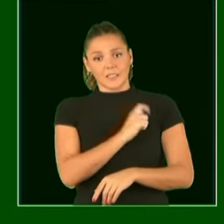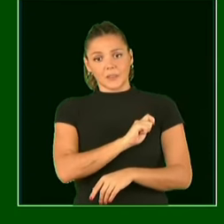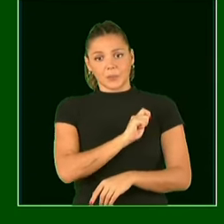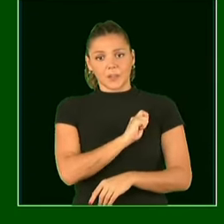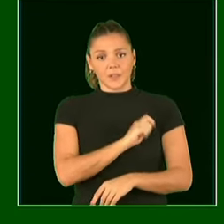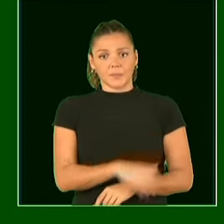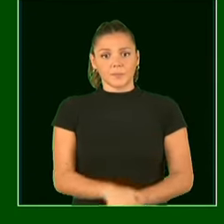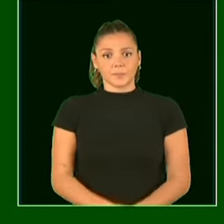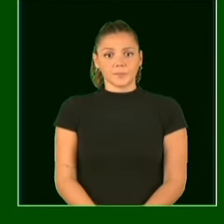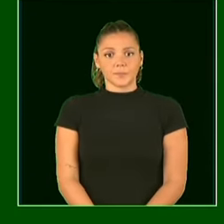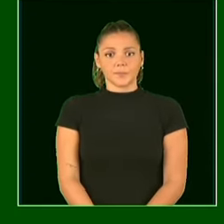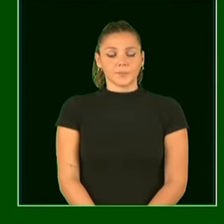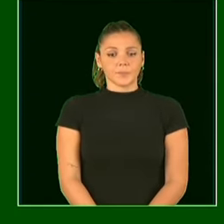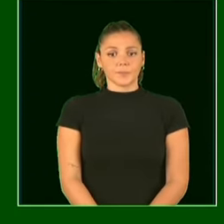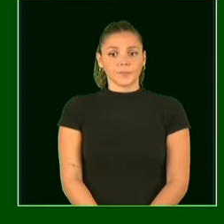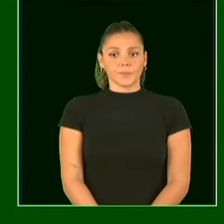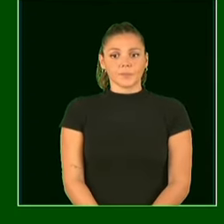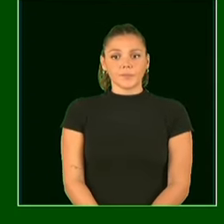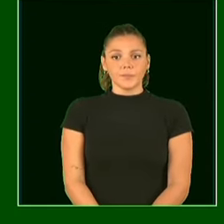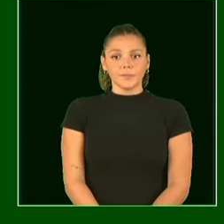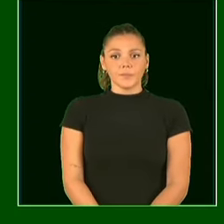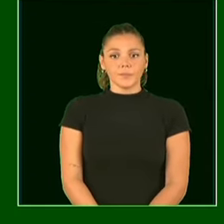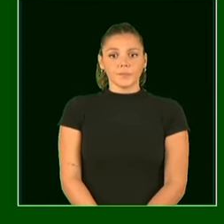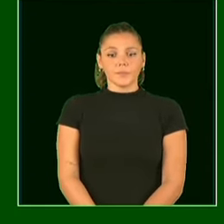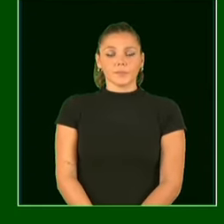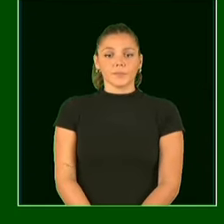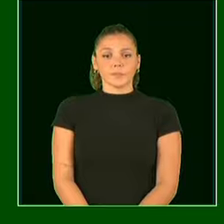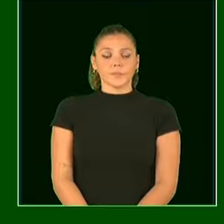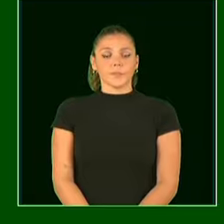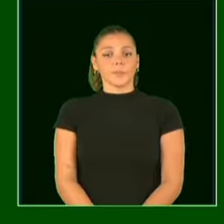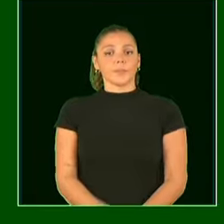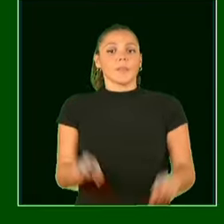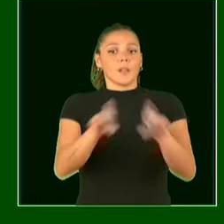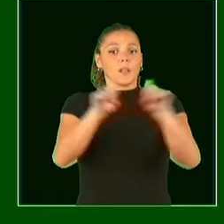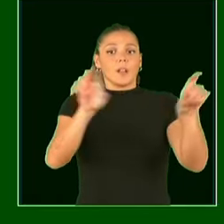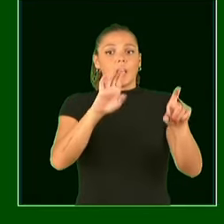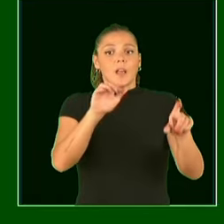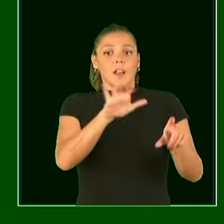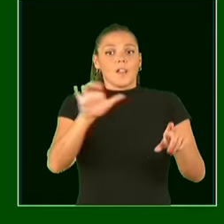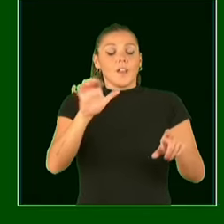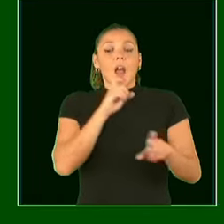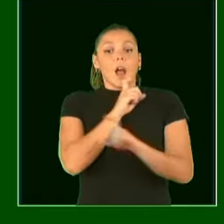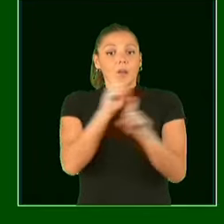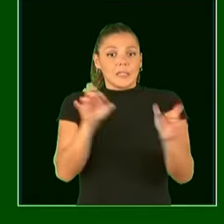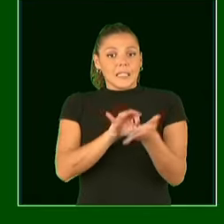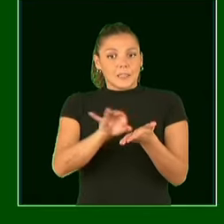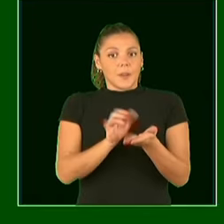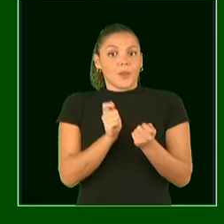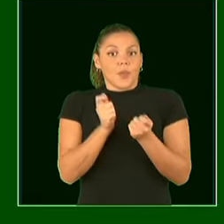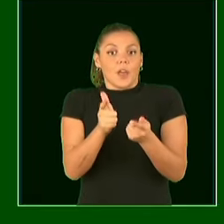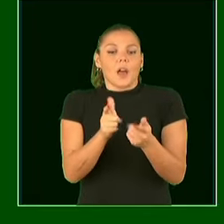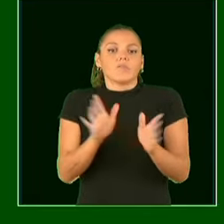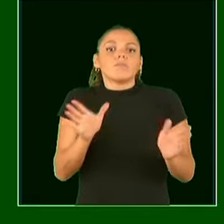Renfe aseguran que se está garantizando el servicio. Vamos a ver cómo está la situación en este momento. Pedro Rodríguez.